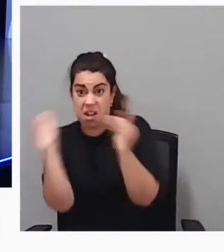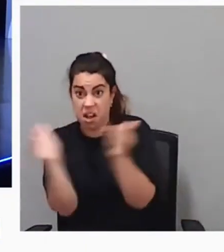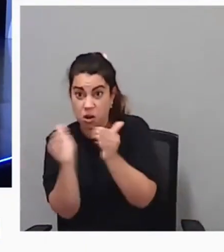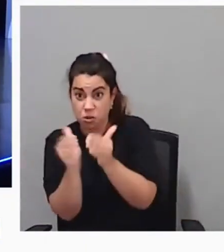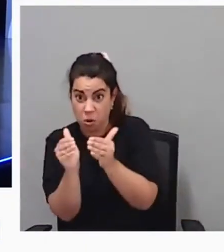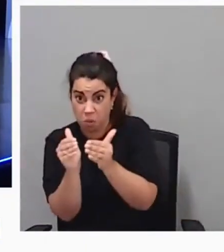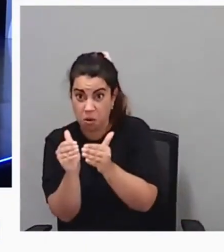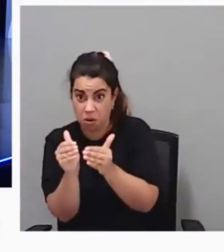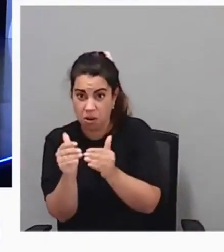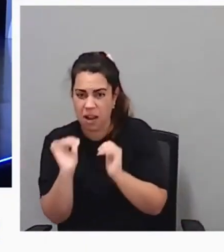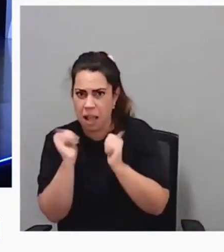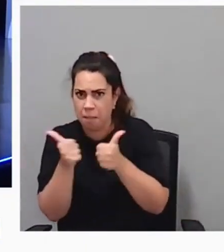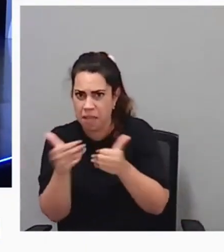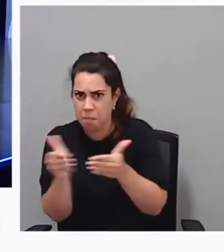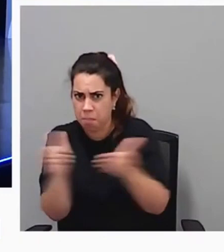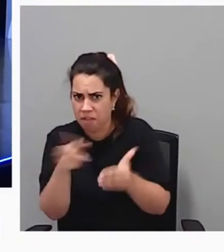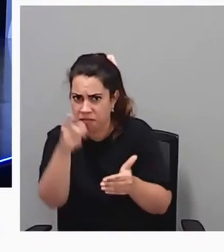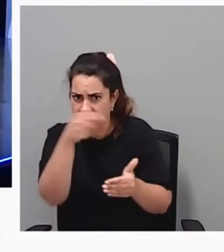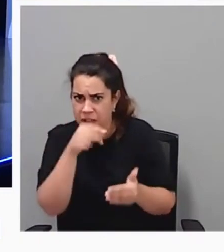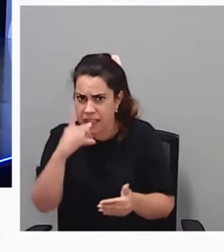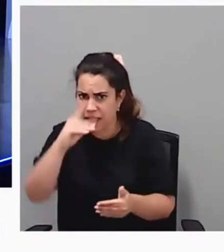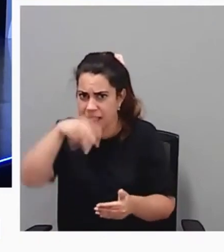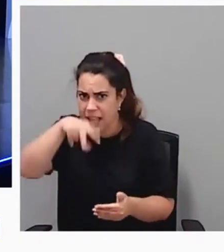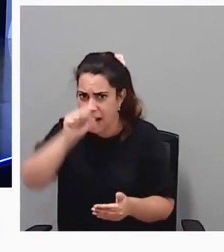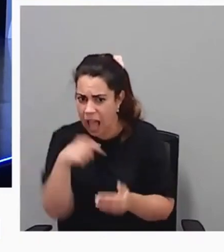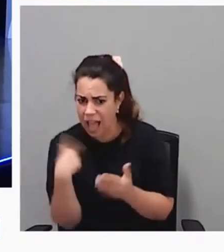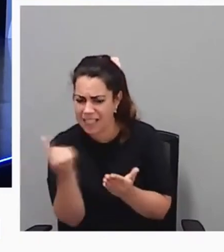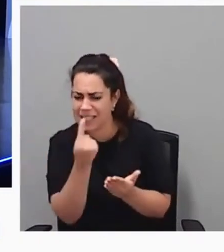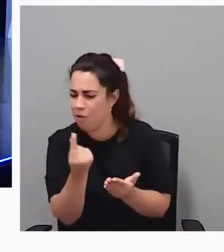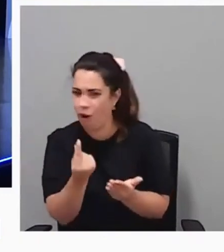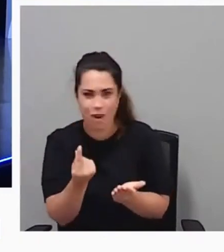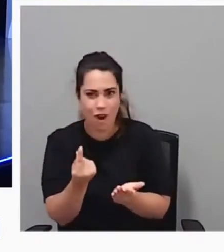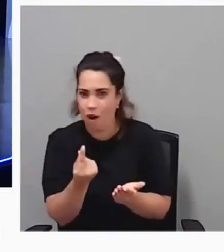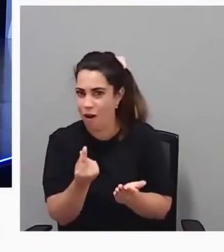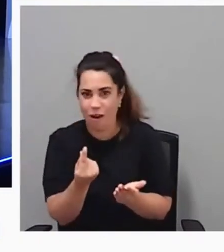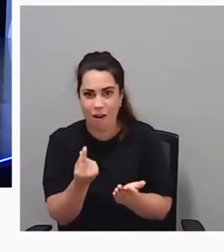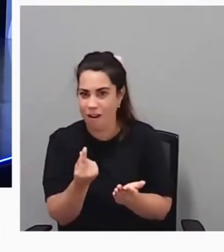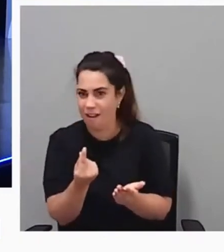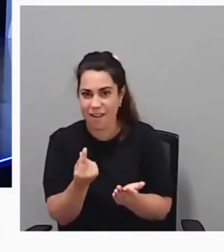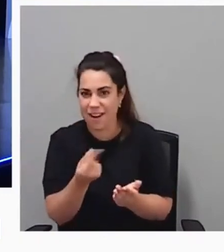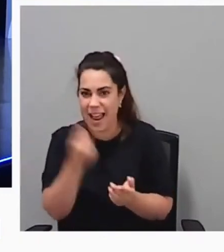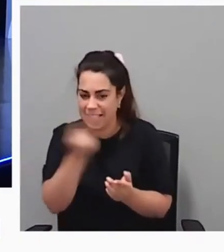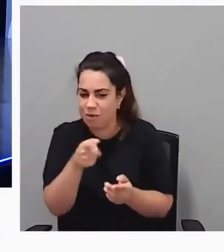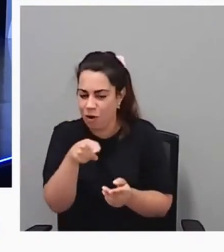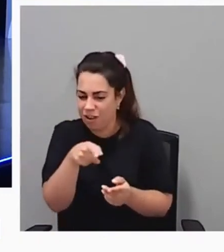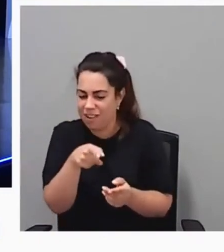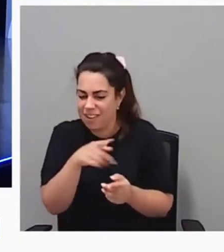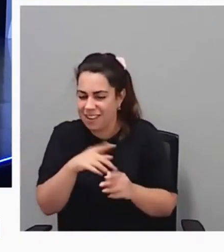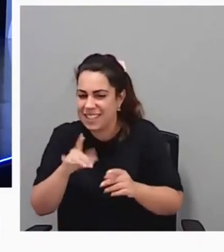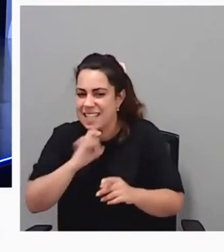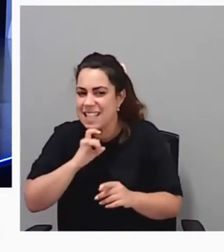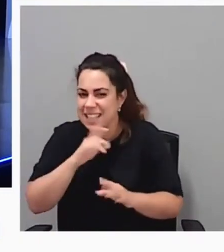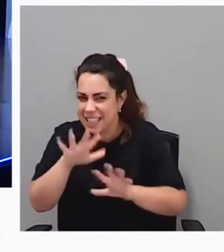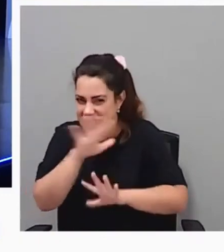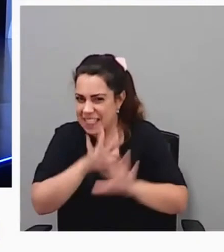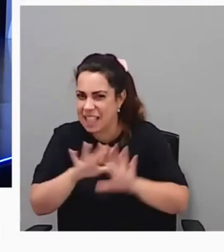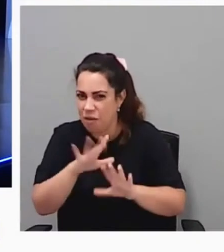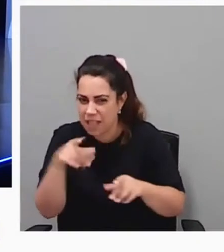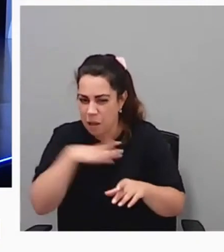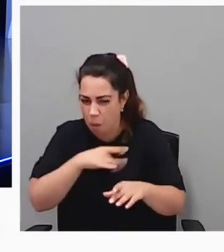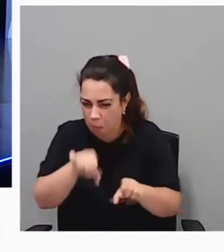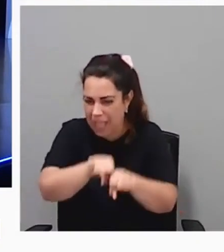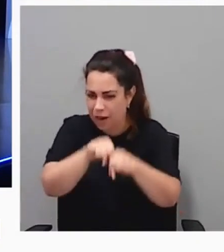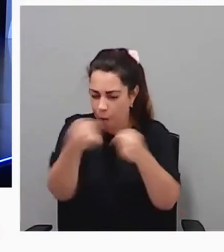laboratorio, cómo el DNA no es un dibujito, sino es una cosa compleja, donde la doble hélice a veces se rompe, que es